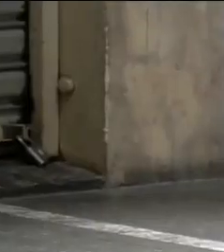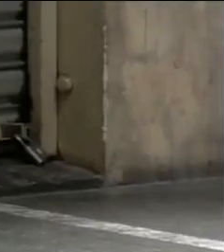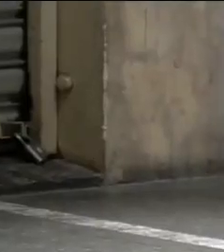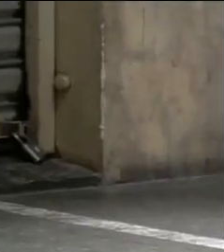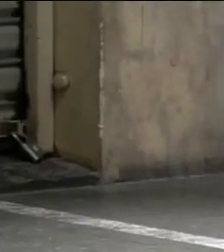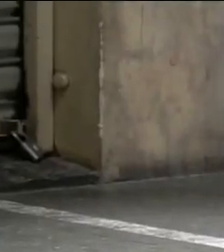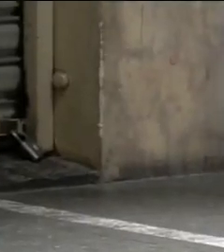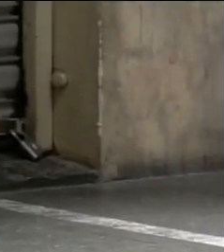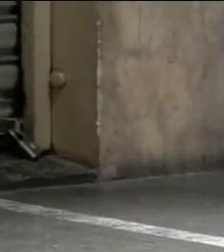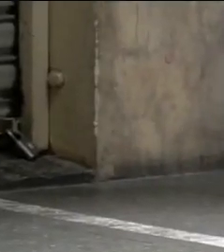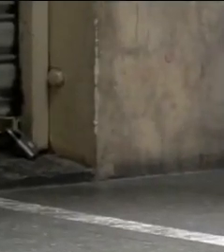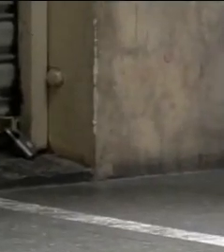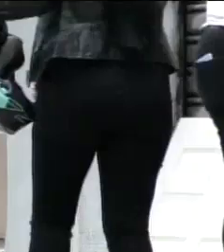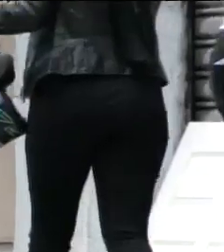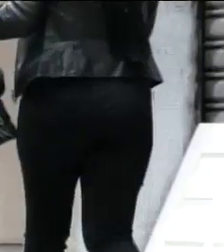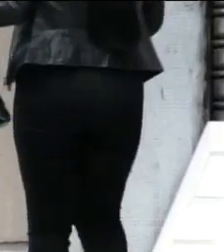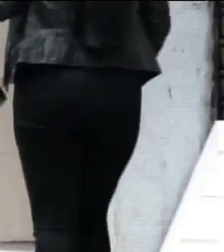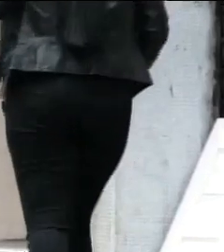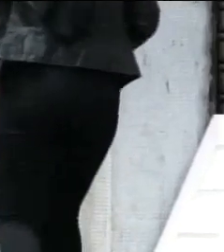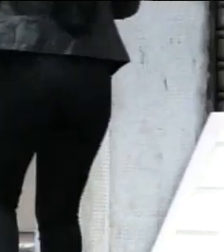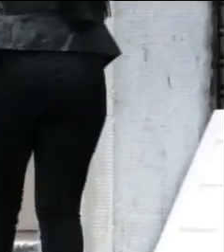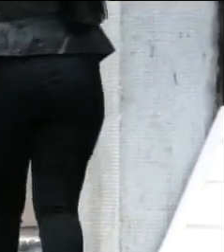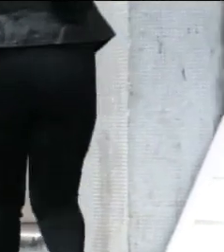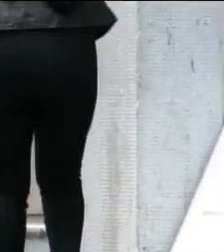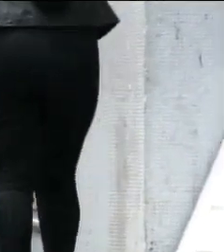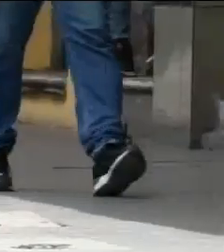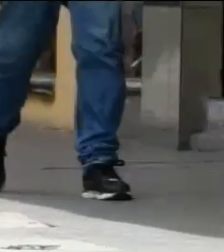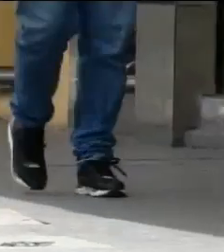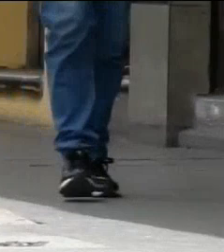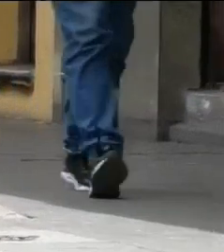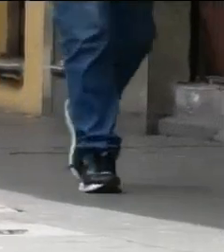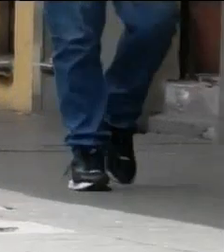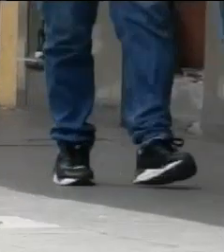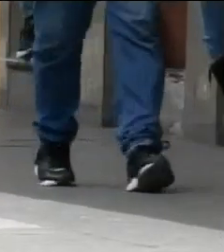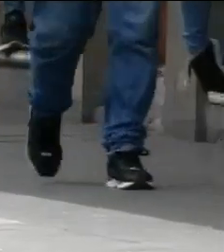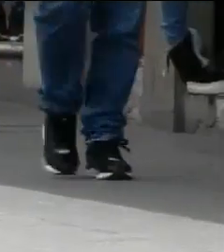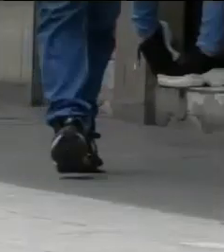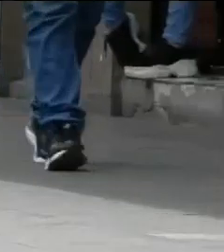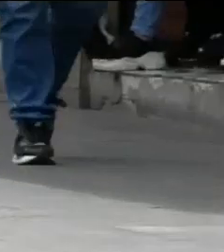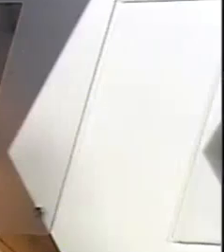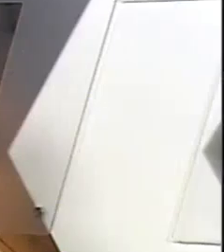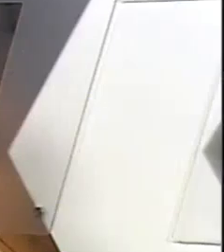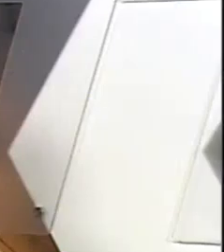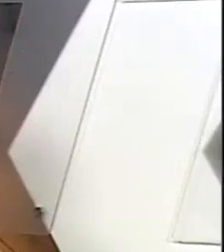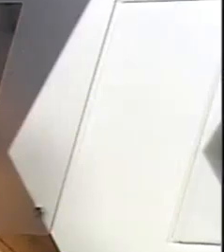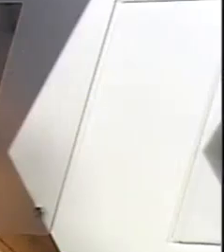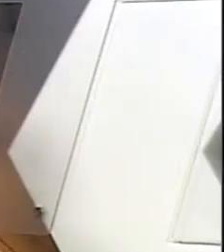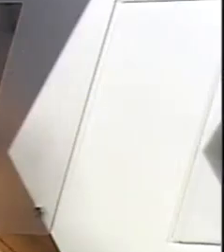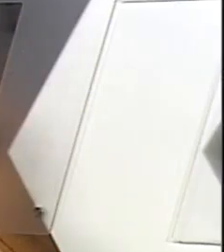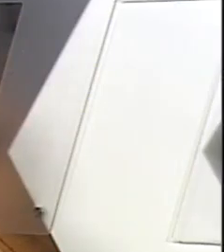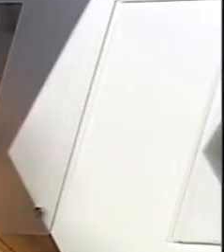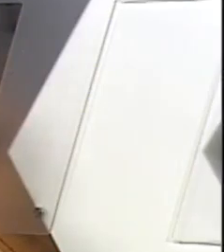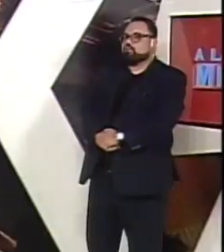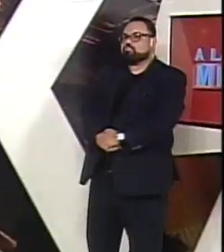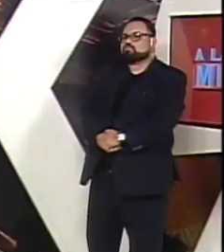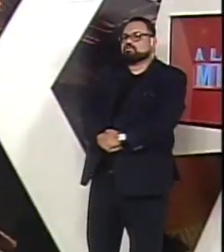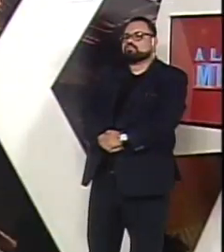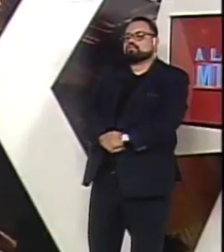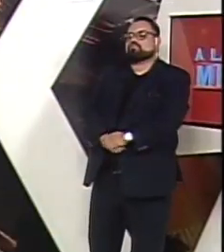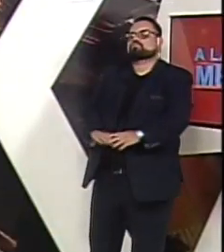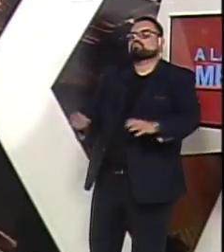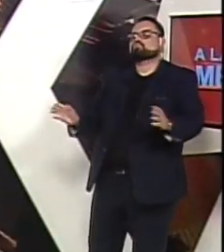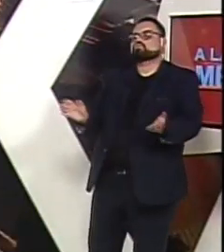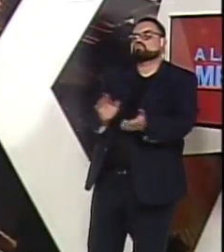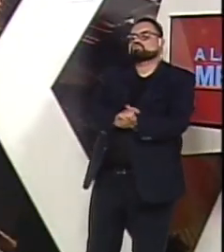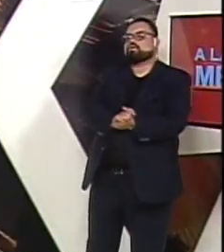punto de vista psicológico y social así que eso es lo que necesitamos y ojalá que se pueda dar bueno pues con